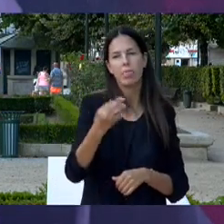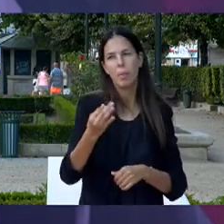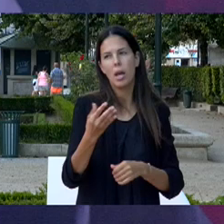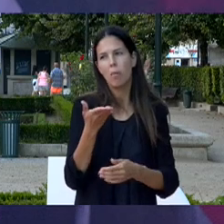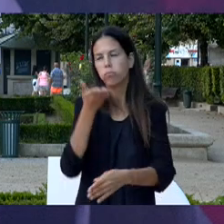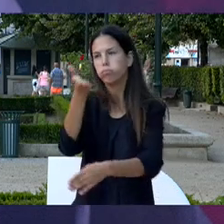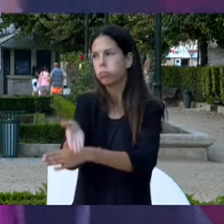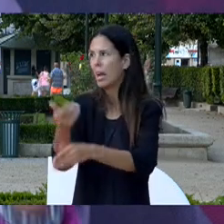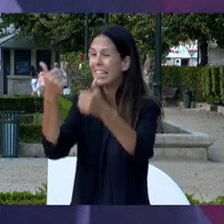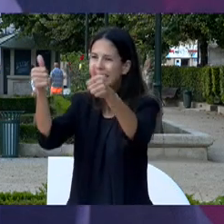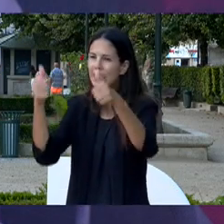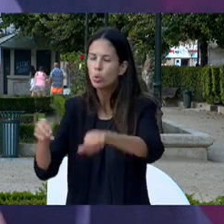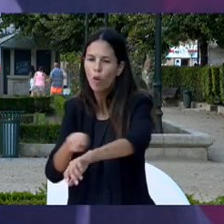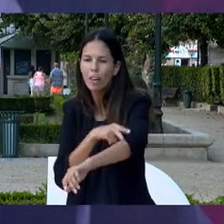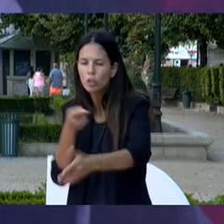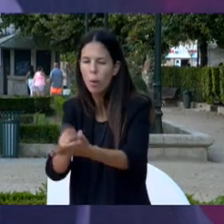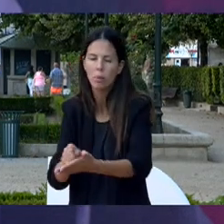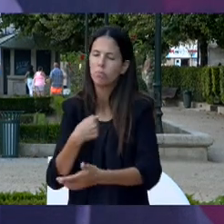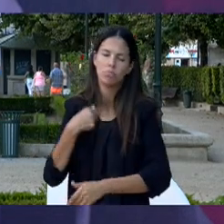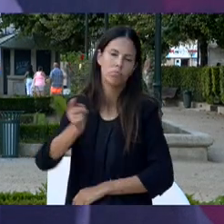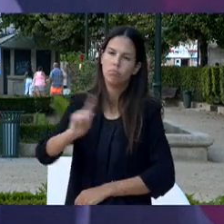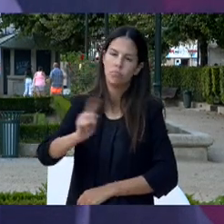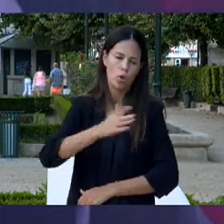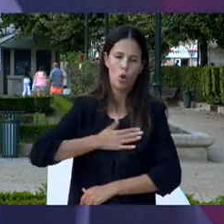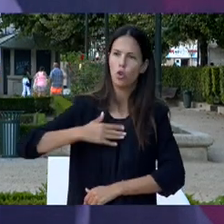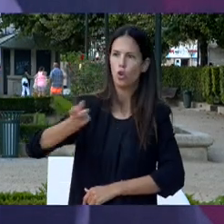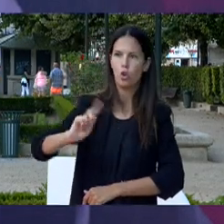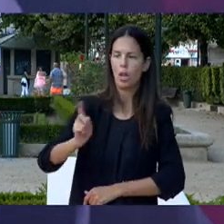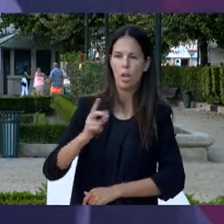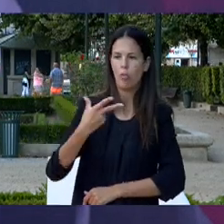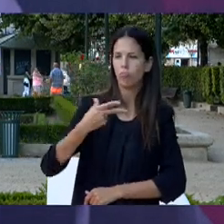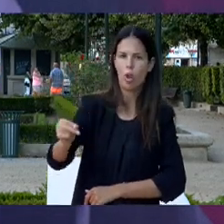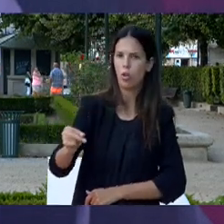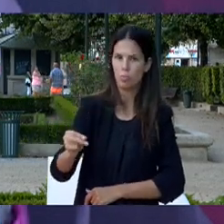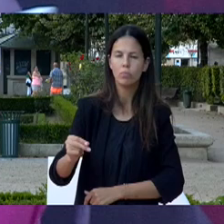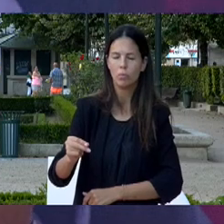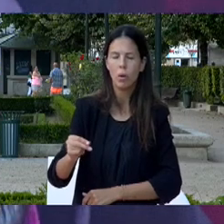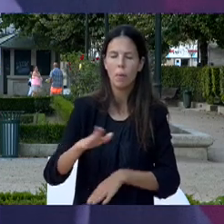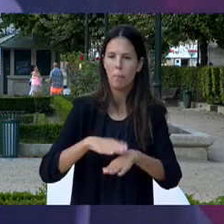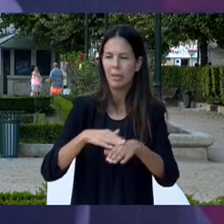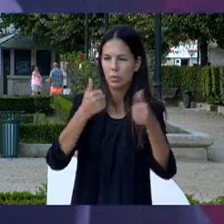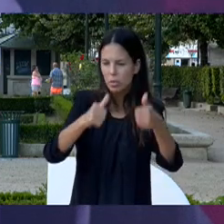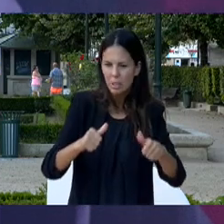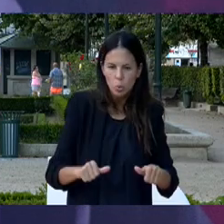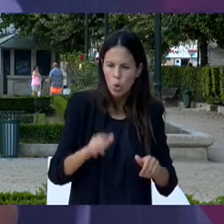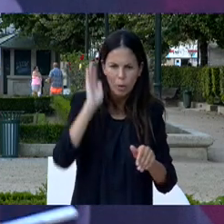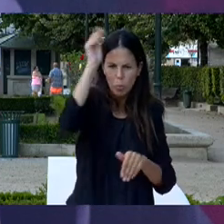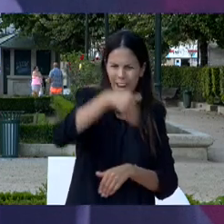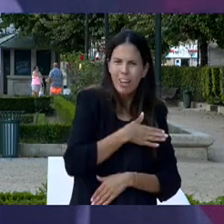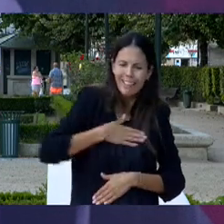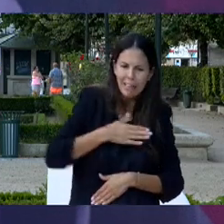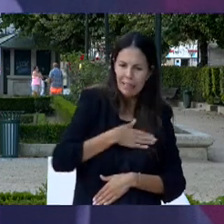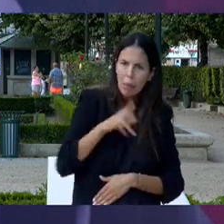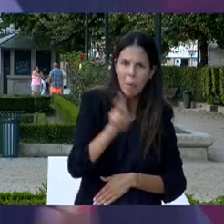digamos, e obter o título franquista, e ela négase a pasar polo aro e a revalidar. Ela quere o seu título republicano, ese xa lle